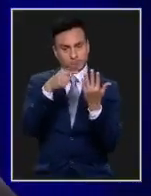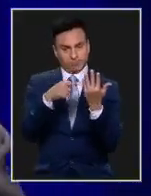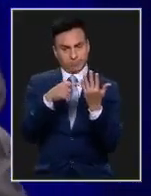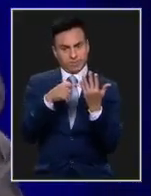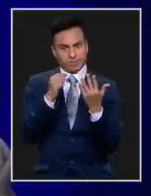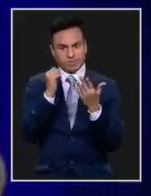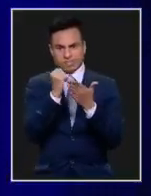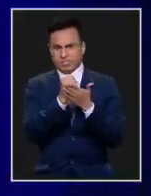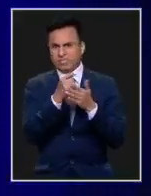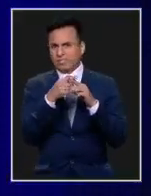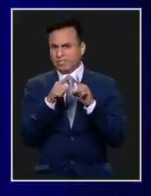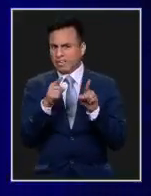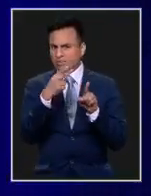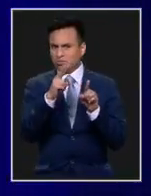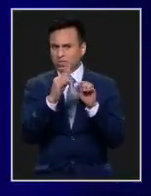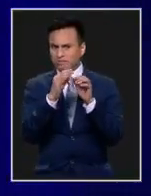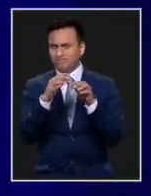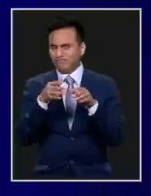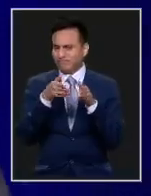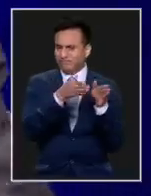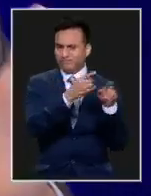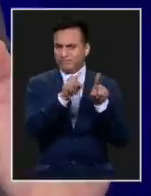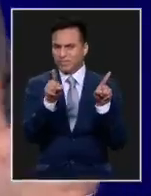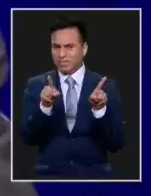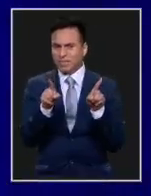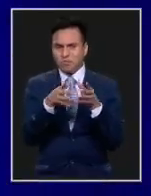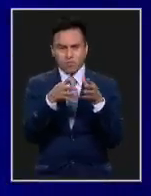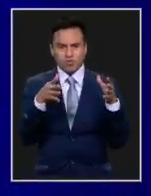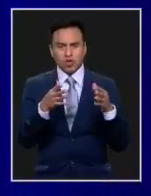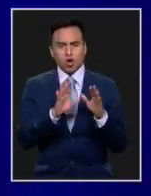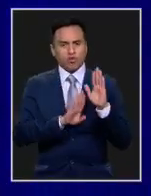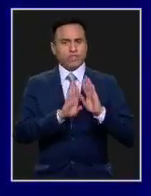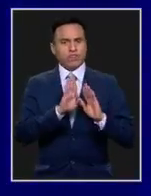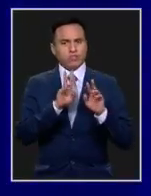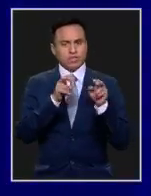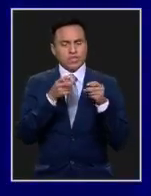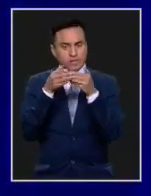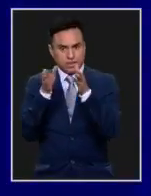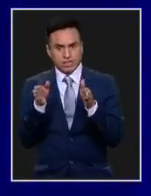marcada tendencia distinta de la suya de martí a muchos conservadores